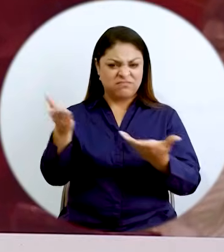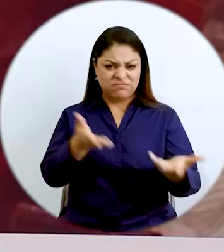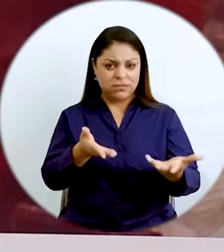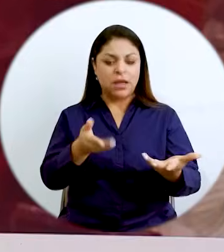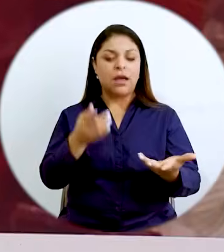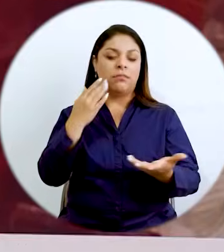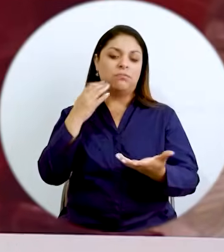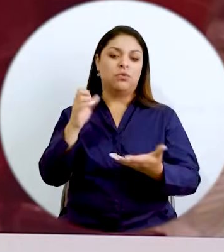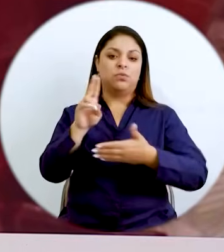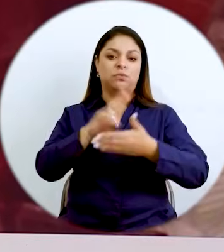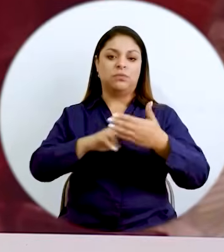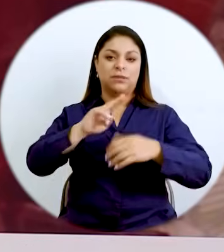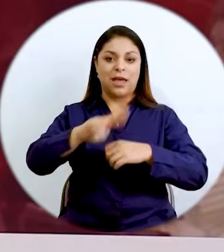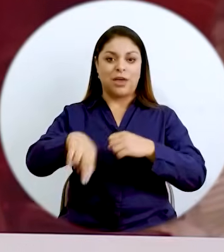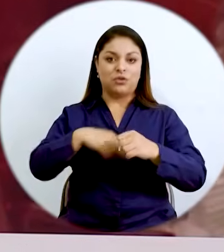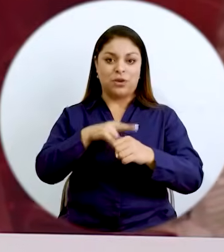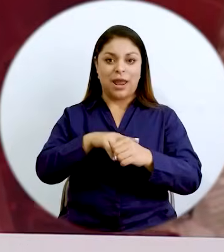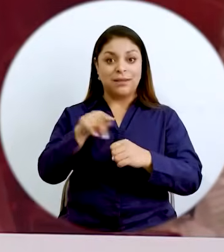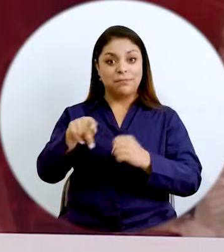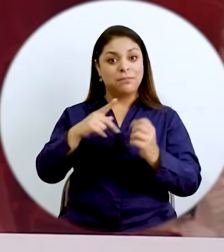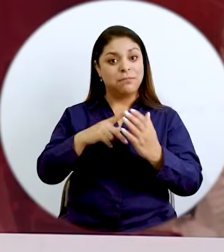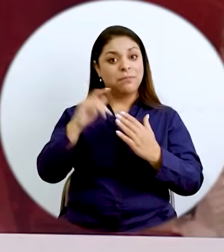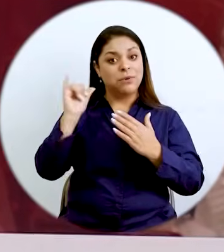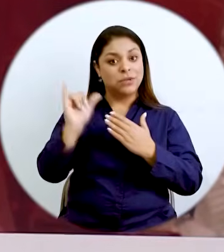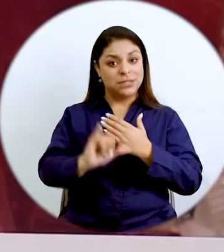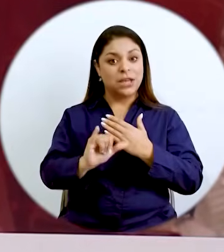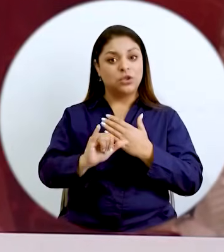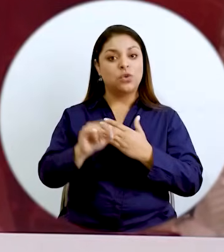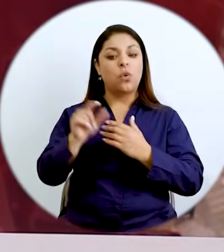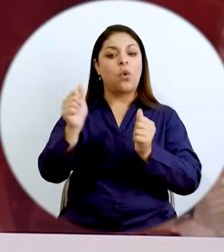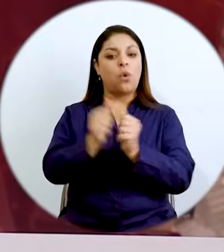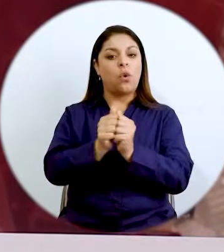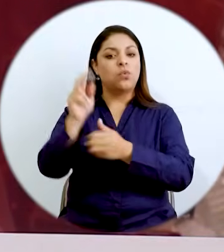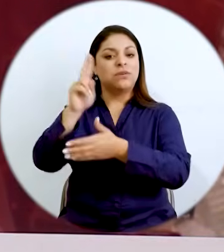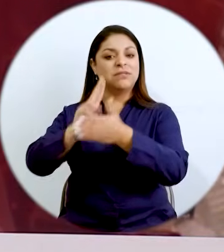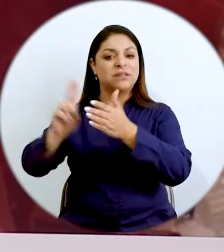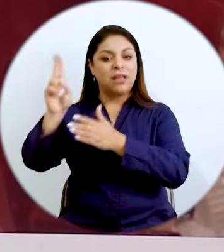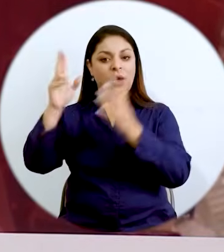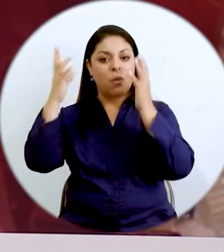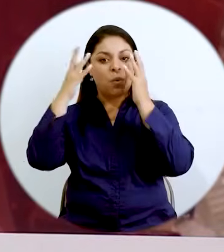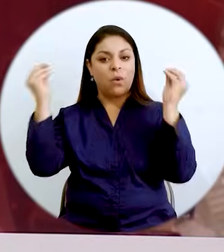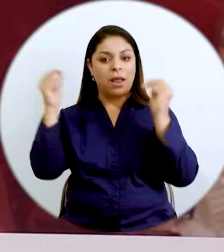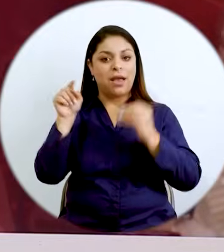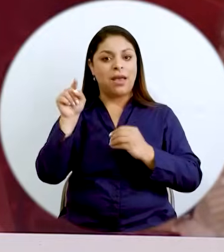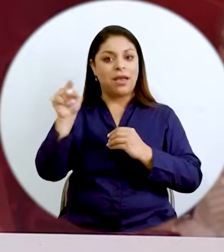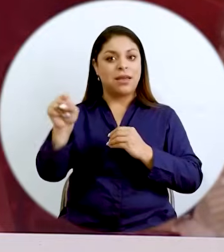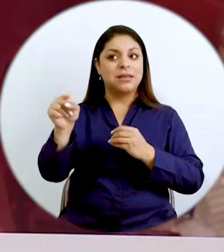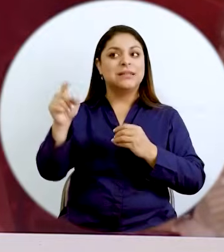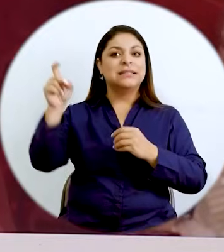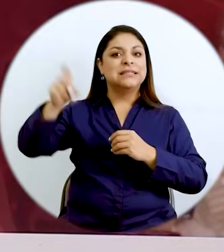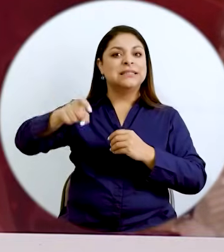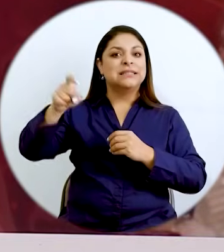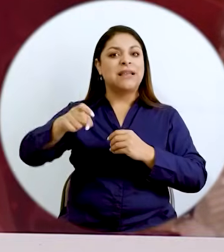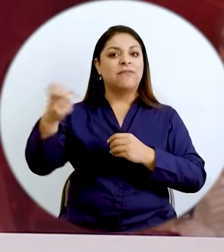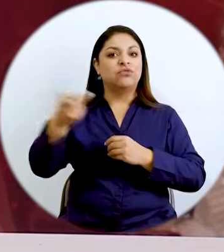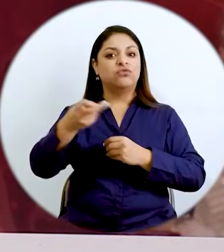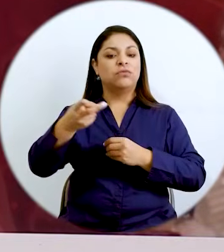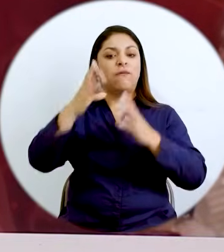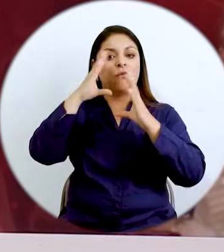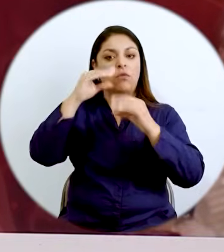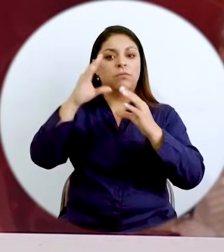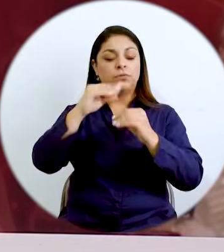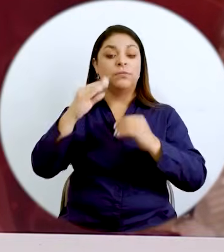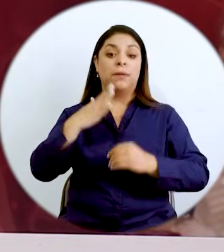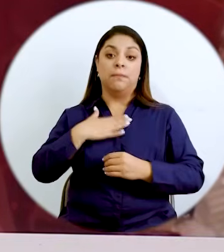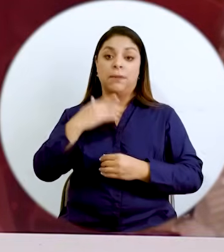la Universidad Nacional, con este proyecto de la Universidad de Utrecht, necesitaban información. Mi papá